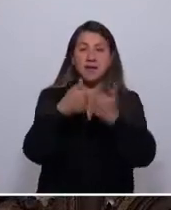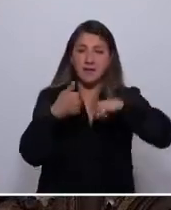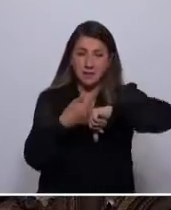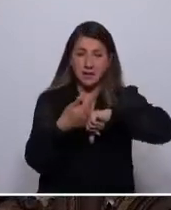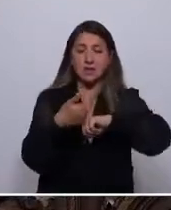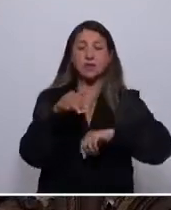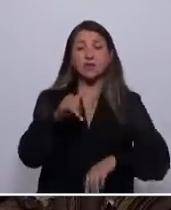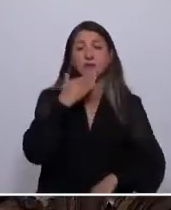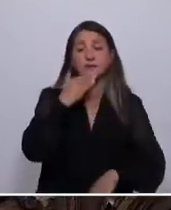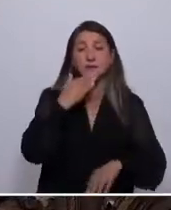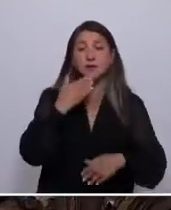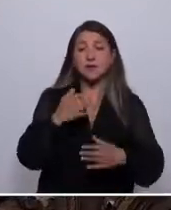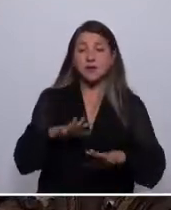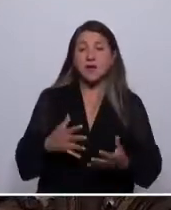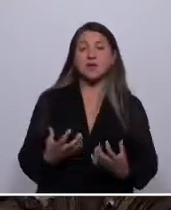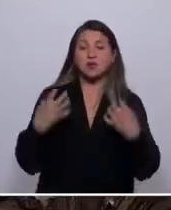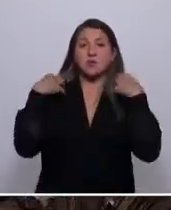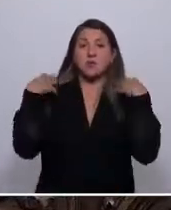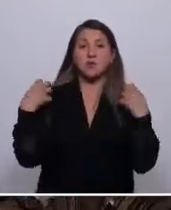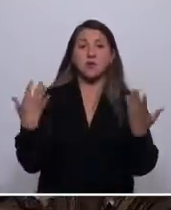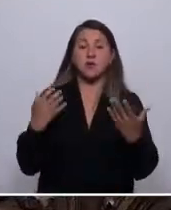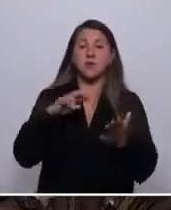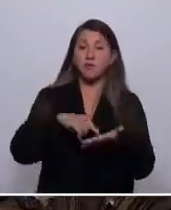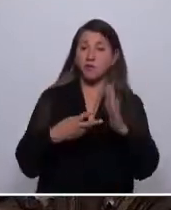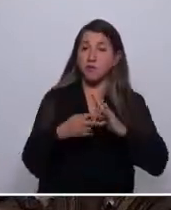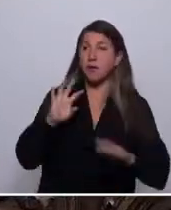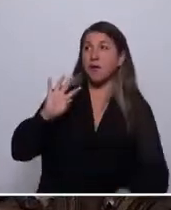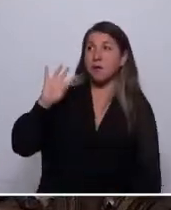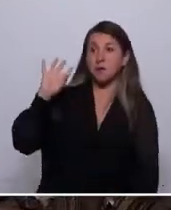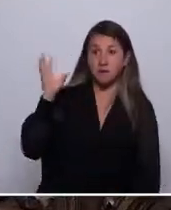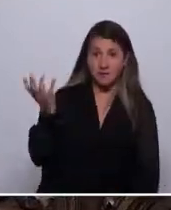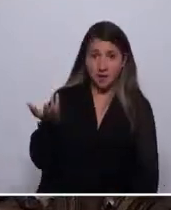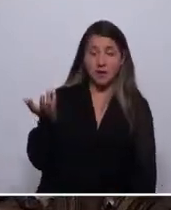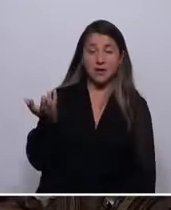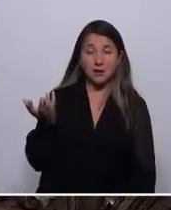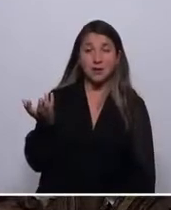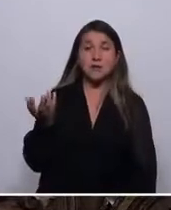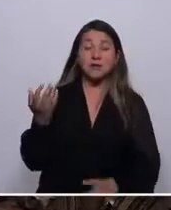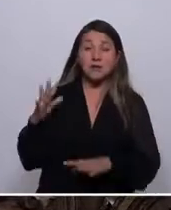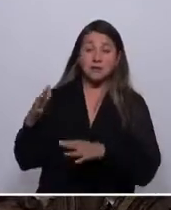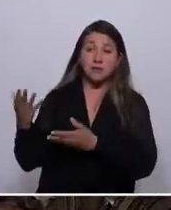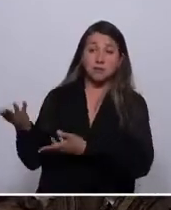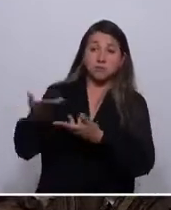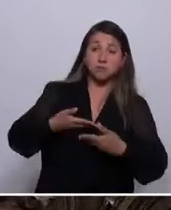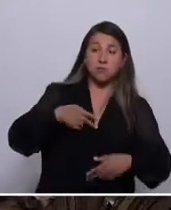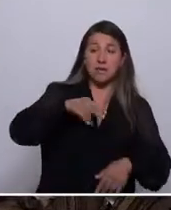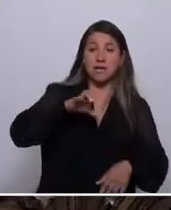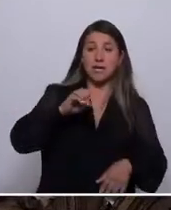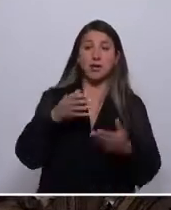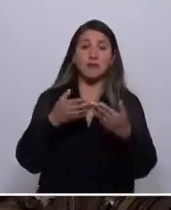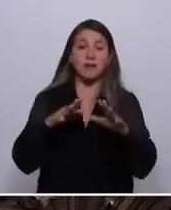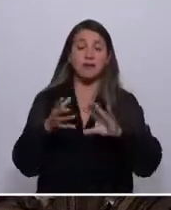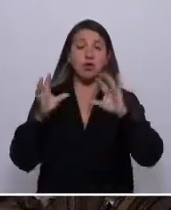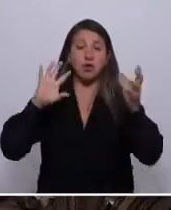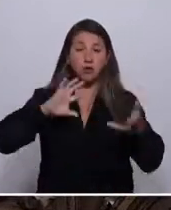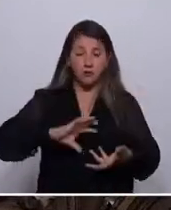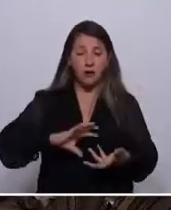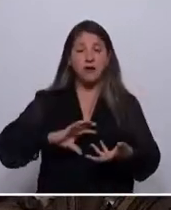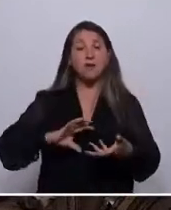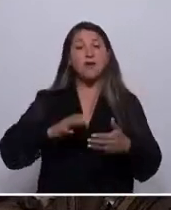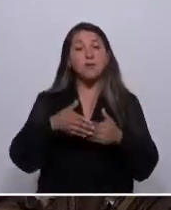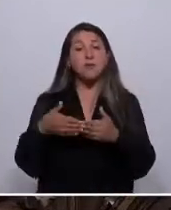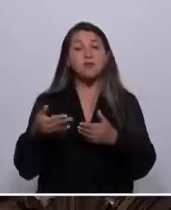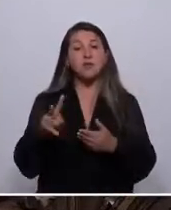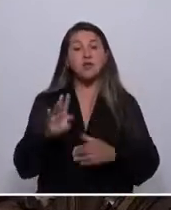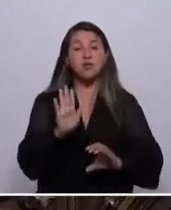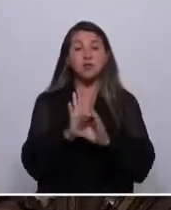nuestra responsabilidad en la crisis ambiental a la que nos ha llevado el neoliberalismo global. El proceso constituyente,